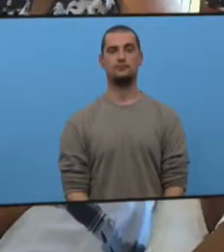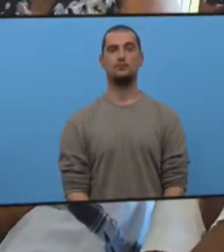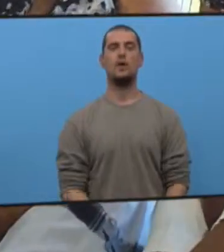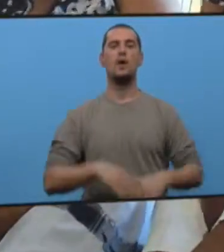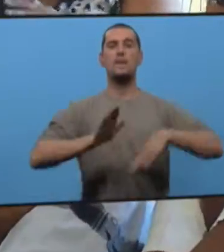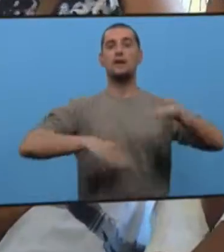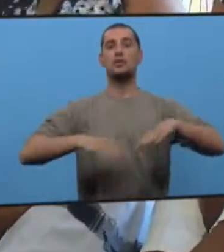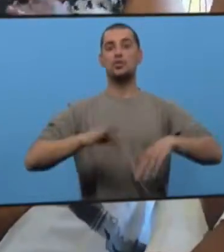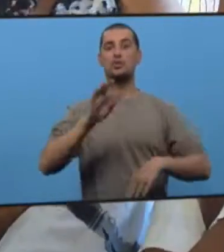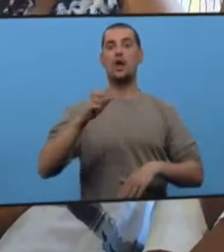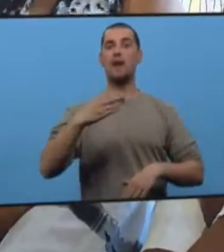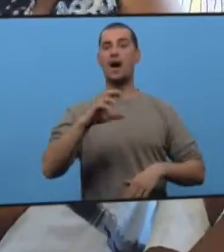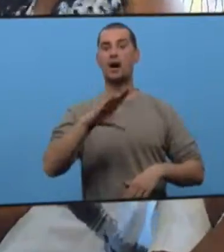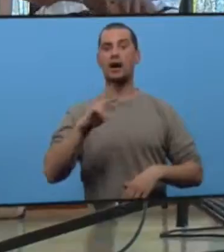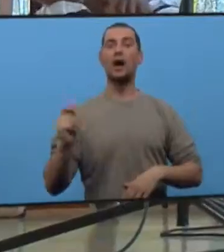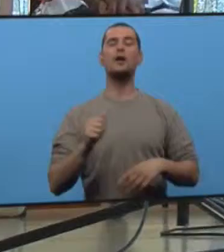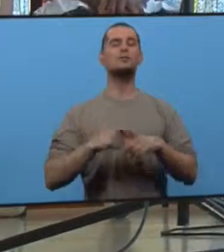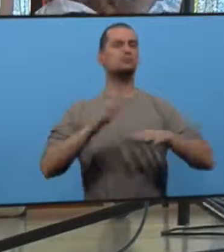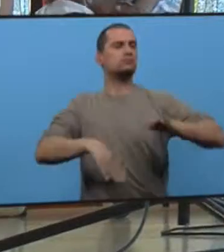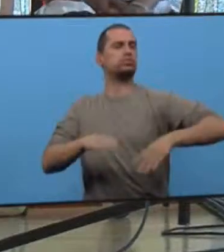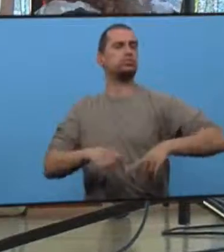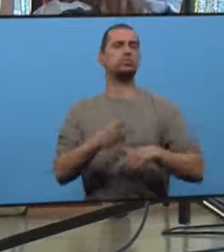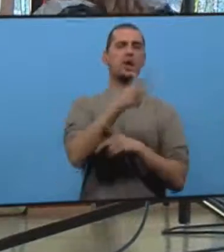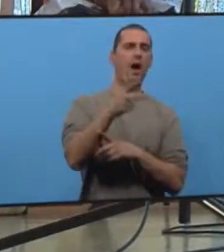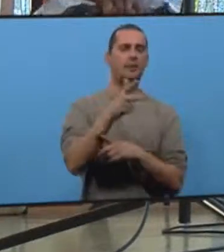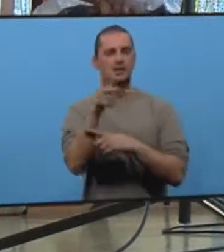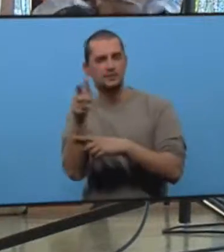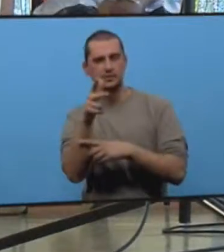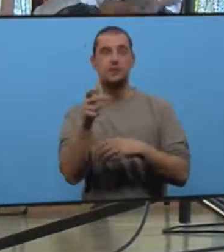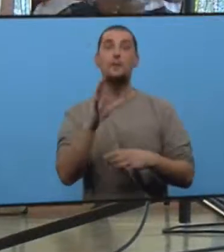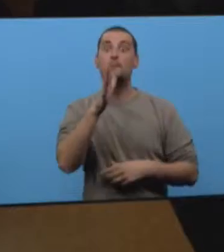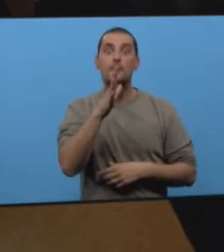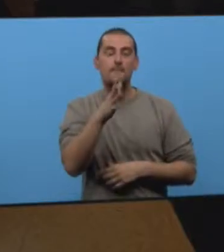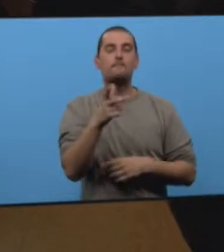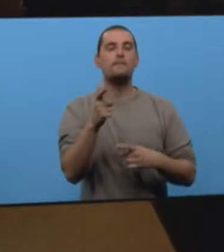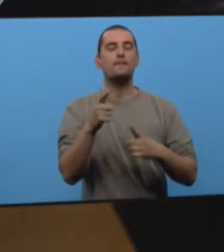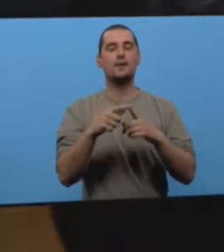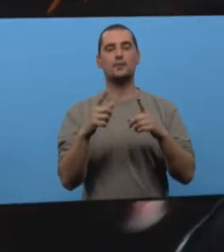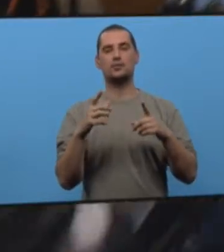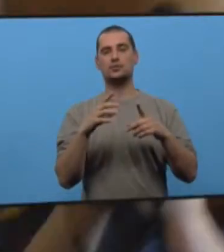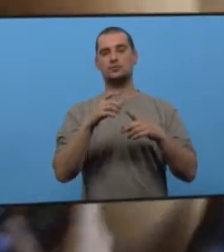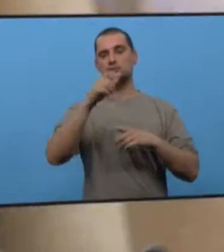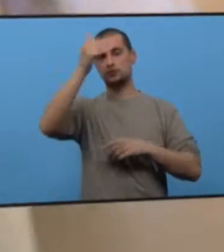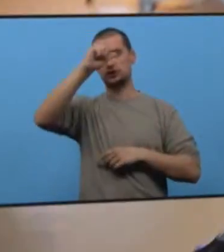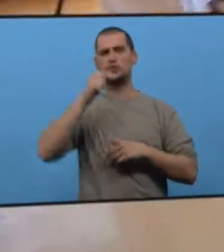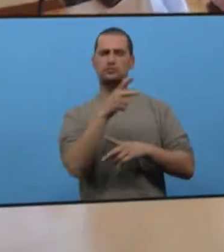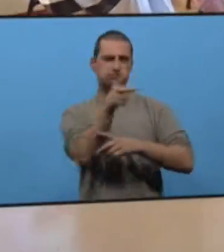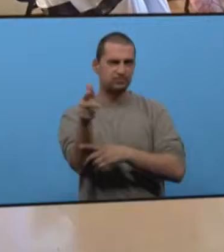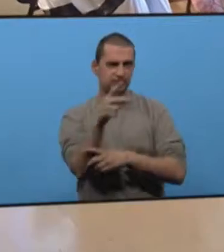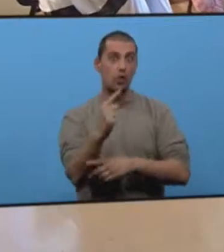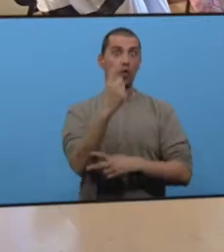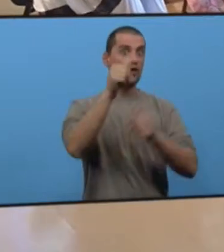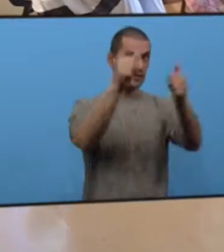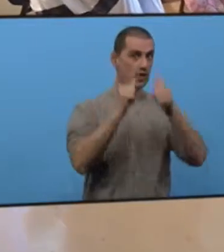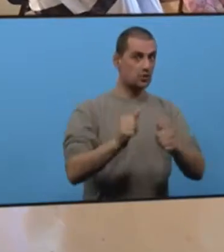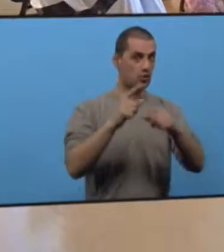As Batuco Tabanca actúan entre cables, focos e cámaras. O motivo, a grabación dun grupo de mozos burelenses, entre os que está un titulado